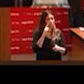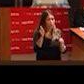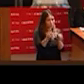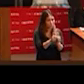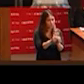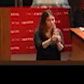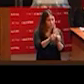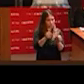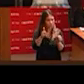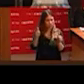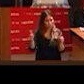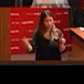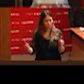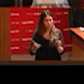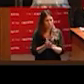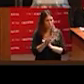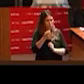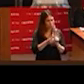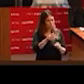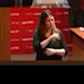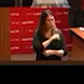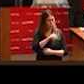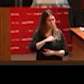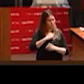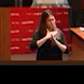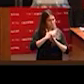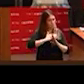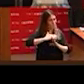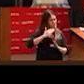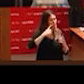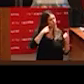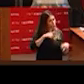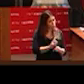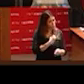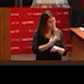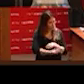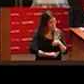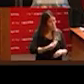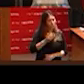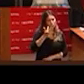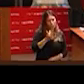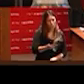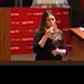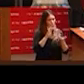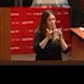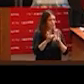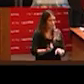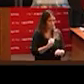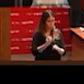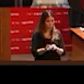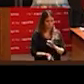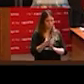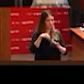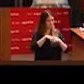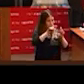apoyos teniendo en cuenta la autonomía que va adquiriendo el trabajador no solo en la realización de sus tareas sino en las relaciones laborales que establece